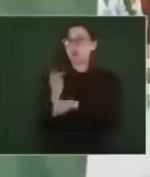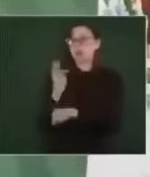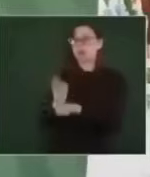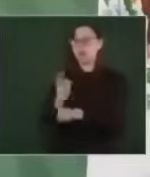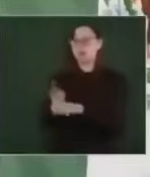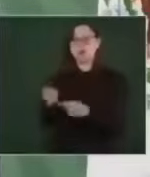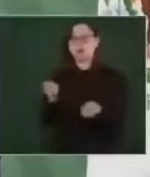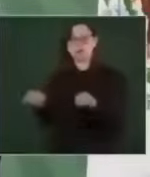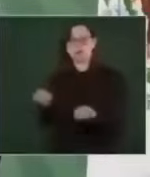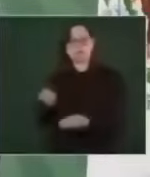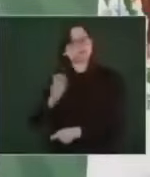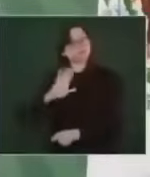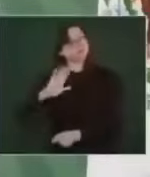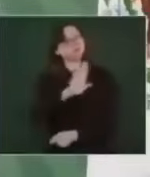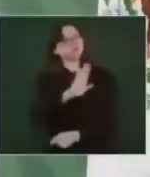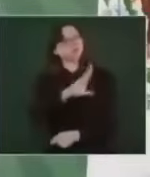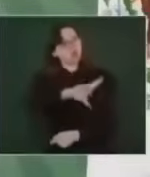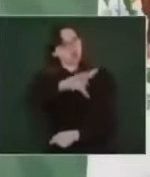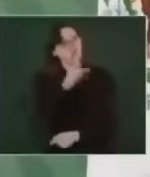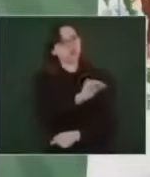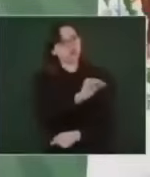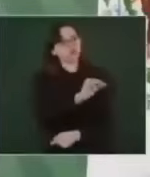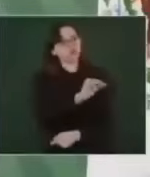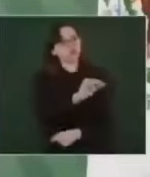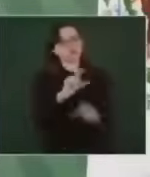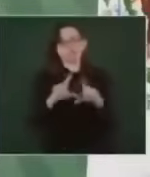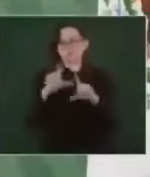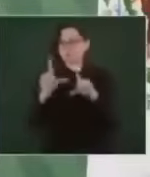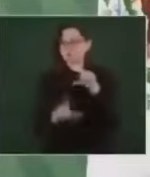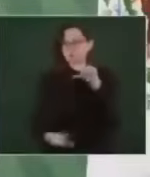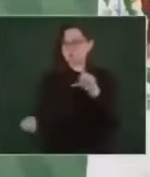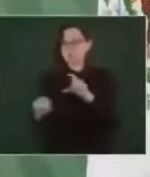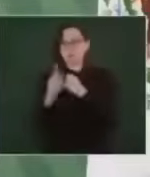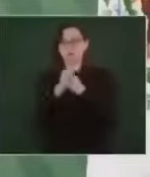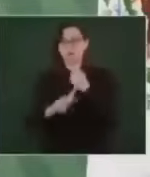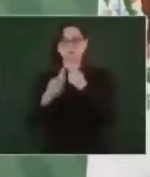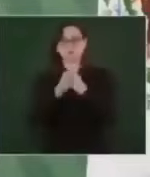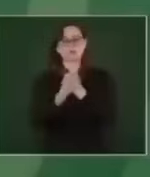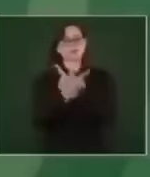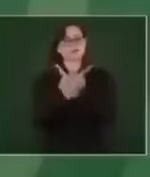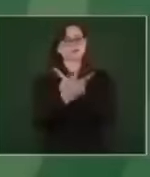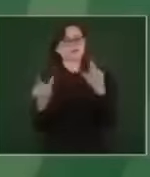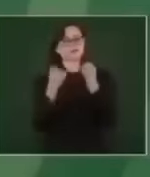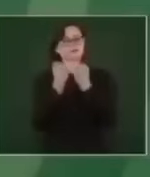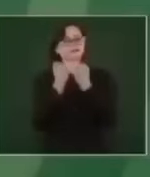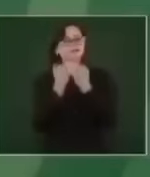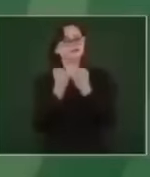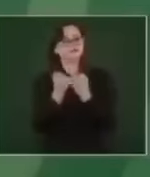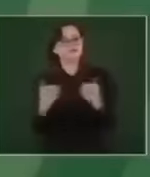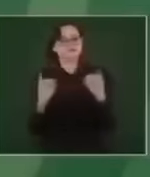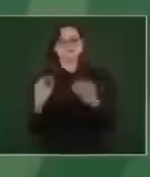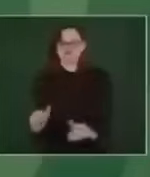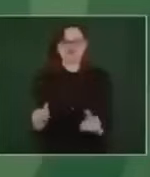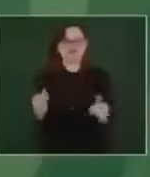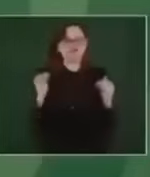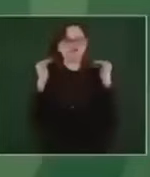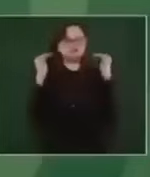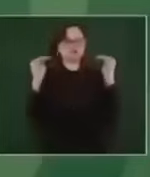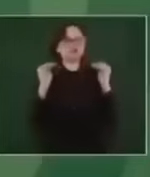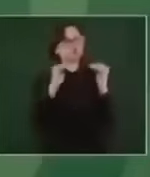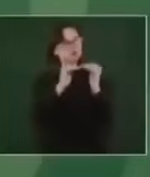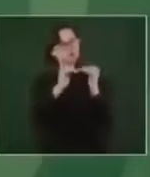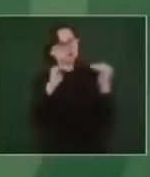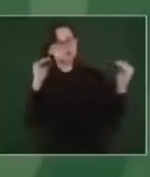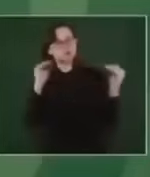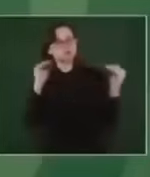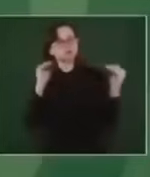ni una colonia de Estados Unidos México es un país libre independiente soberano nosotros